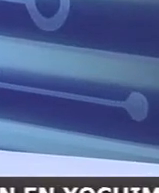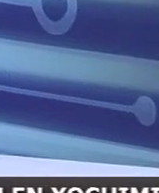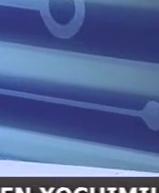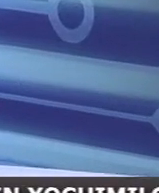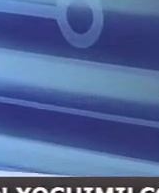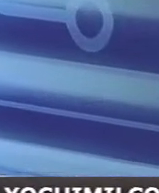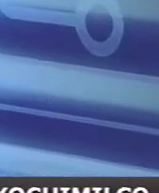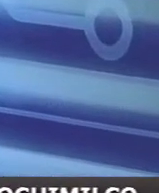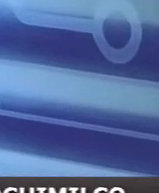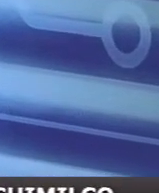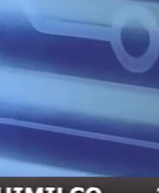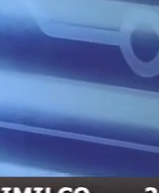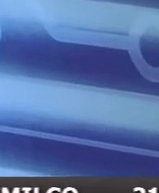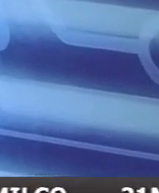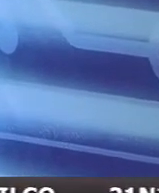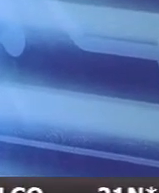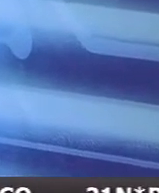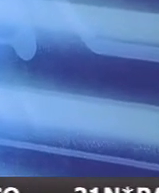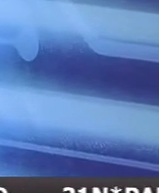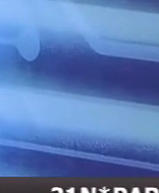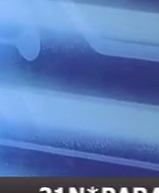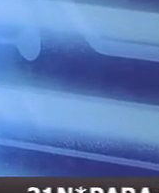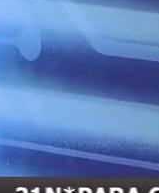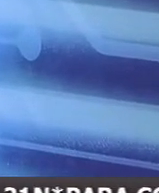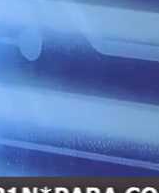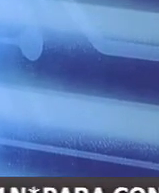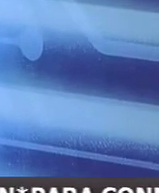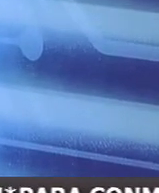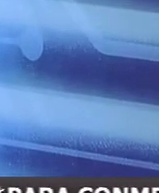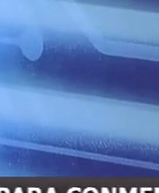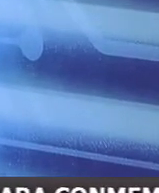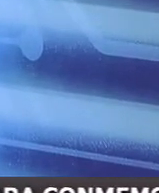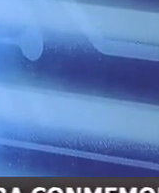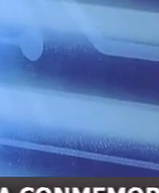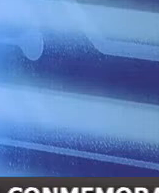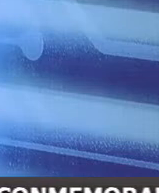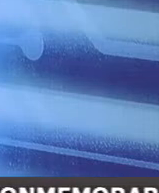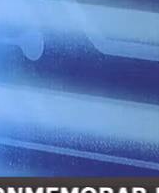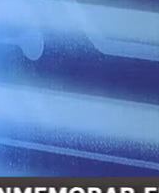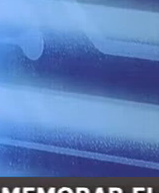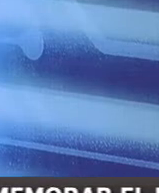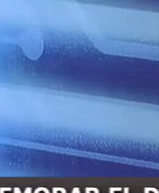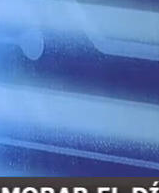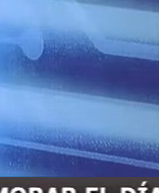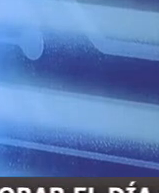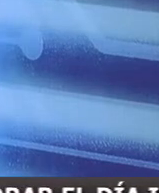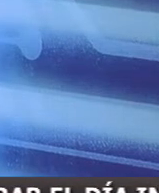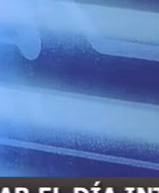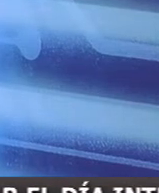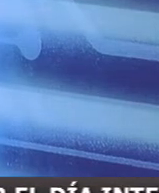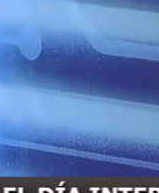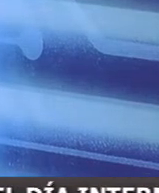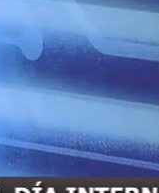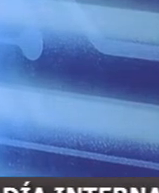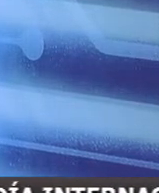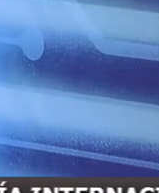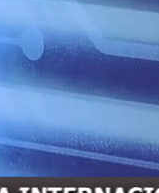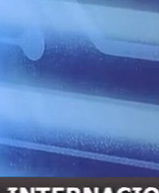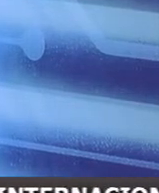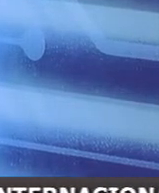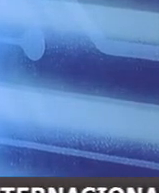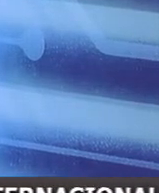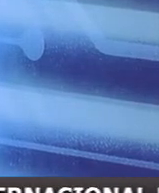ayer Capital 21 nuevamente recibió a los aspirantes a ocupar una curul. En punto de las 16 horas llegaron los aspirantes del distrito número 5, que